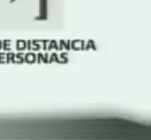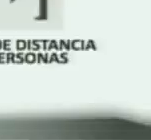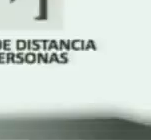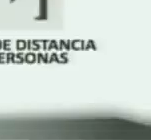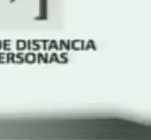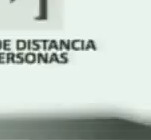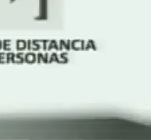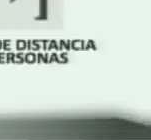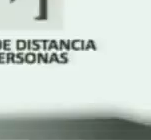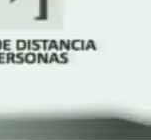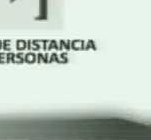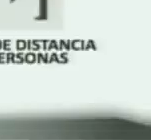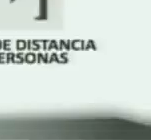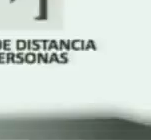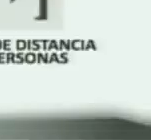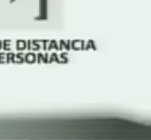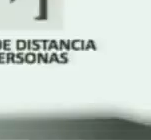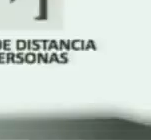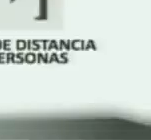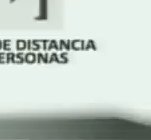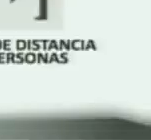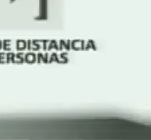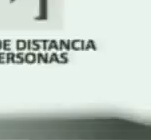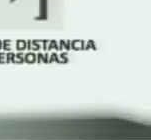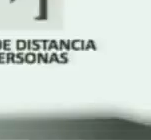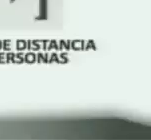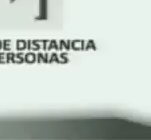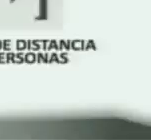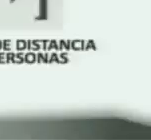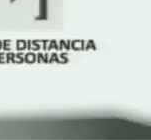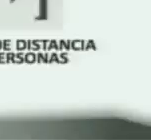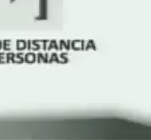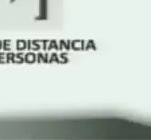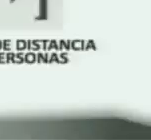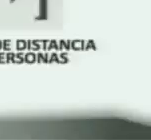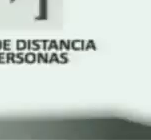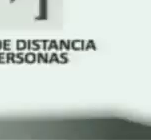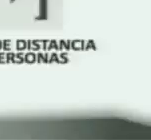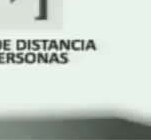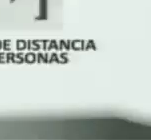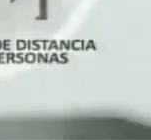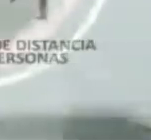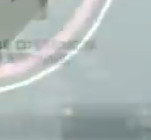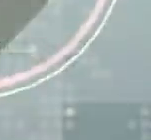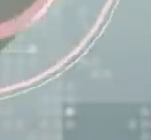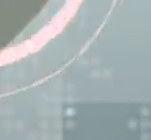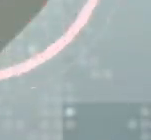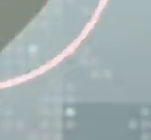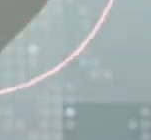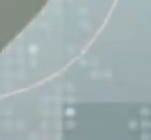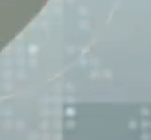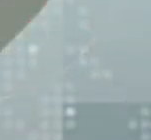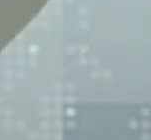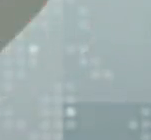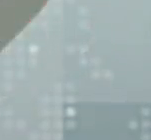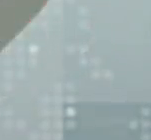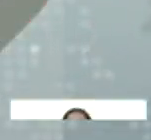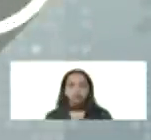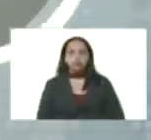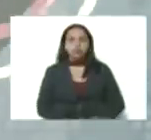entre la persona y nosotros respetamos y hacemos respetar